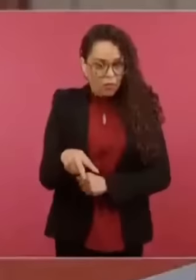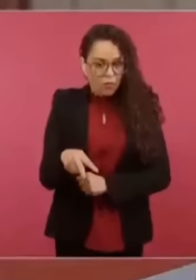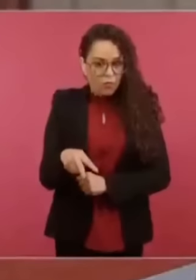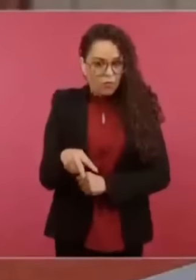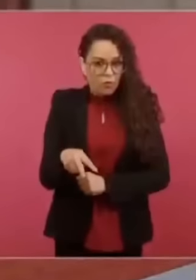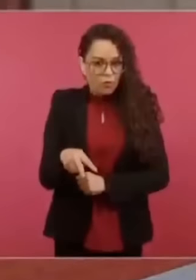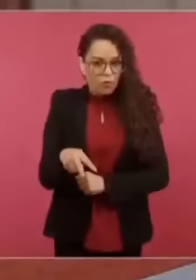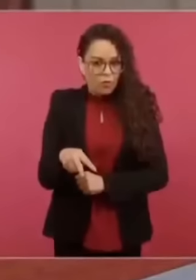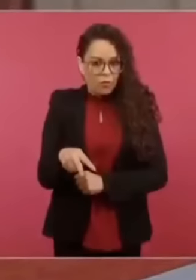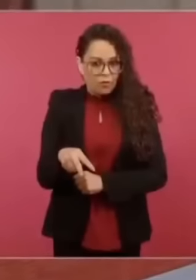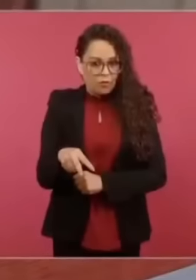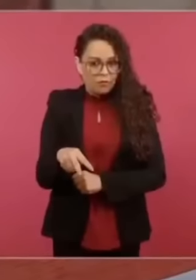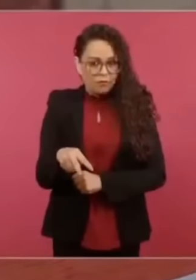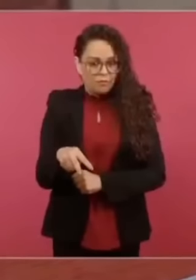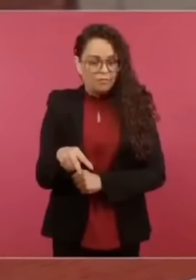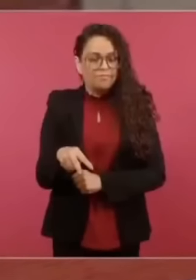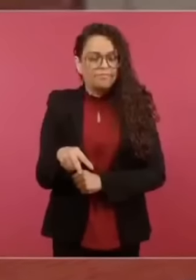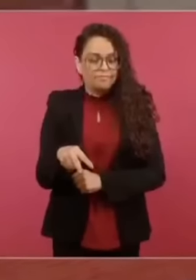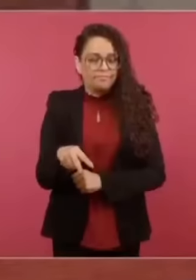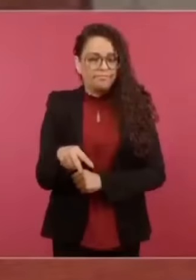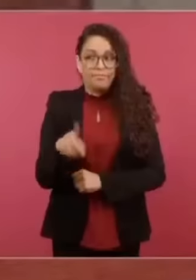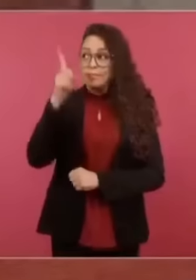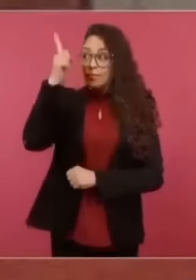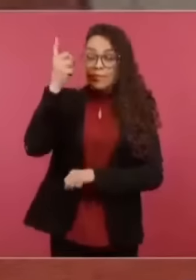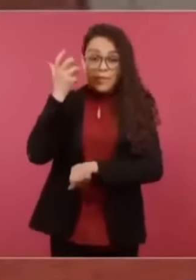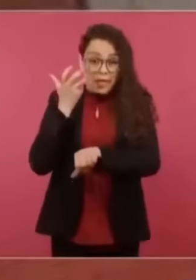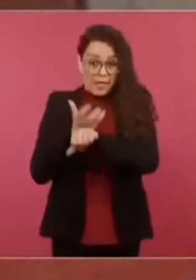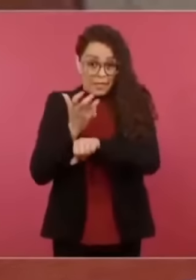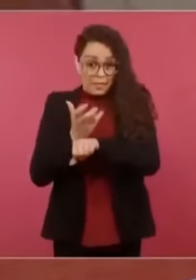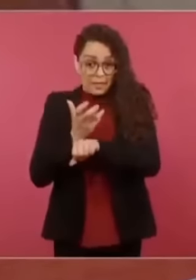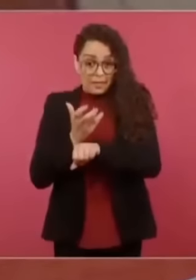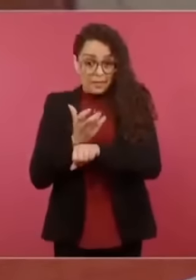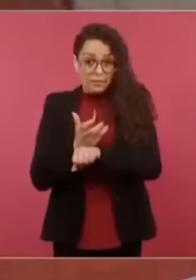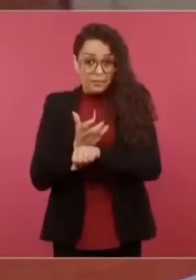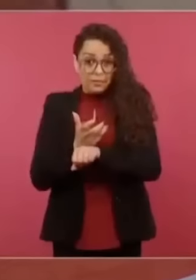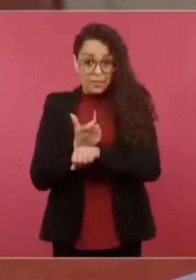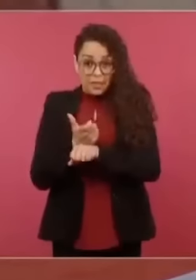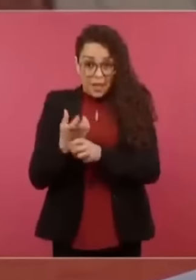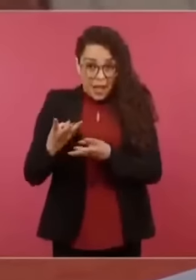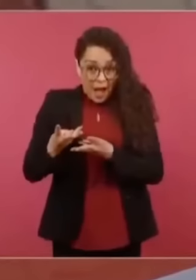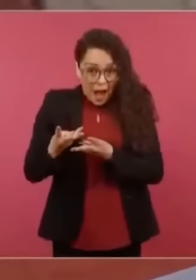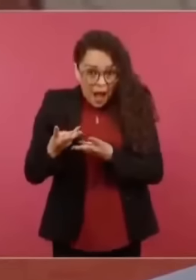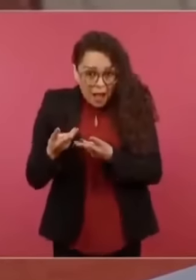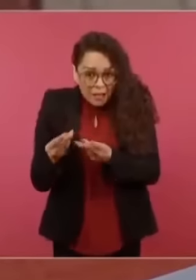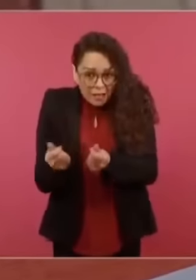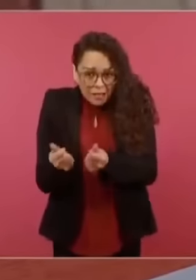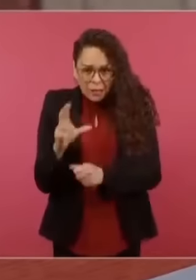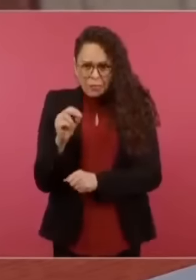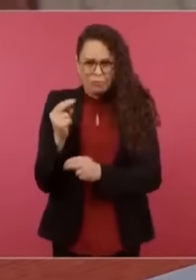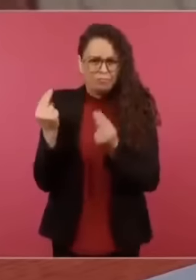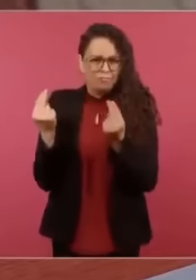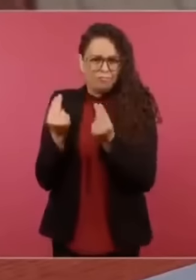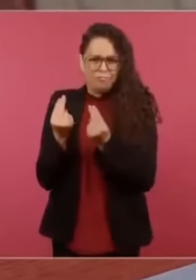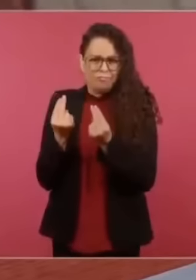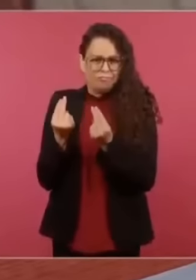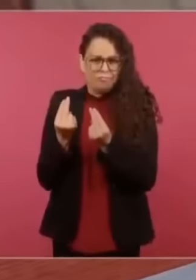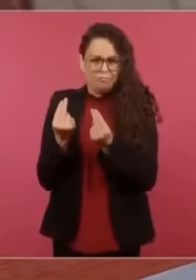Y sin necesidad de que Estados Unidos gaste un centavo o dispare un